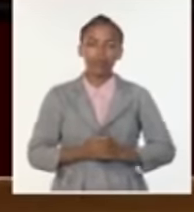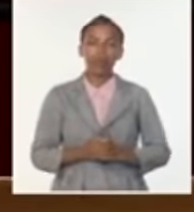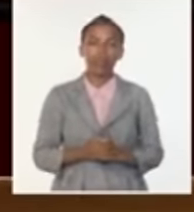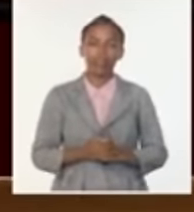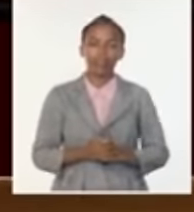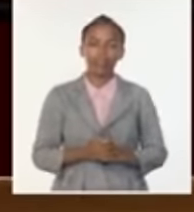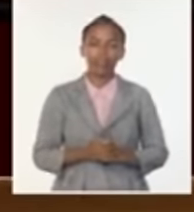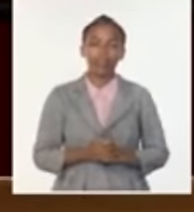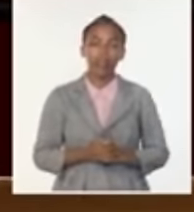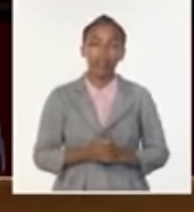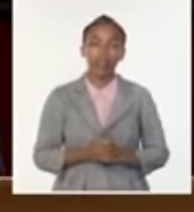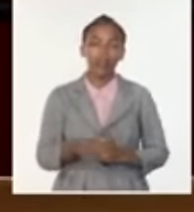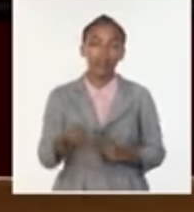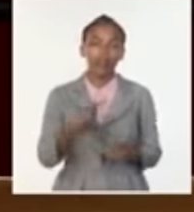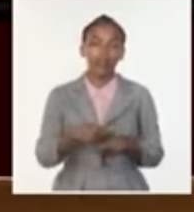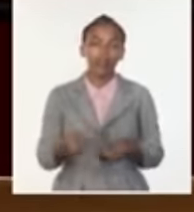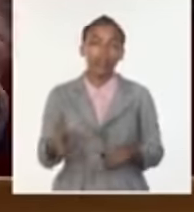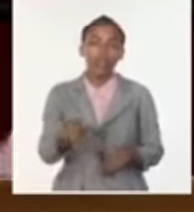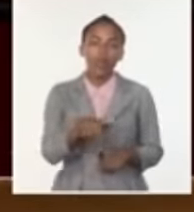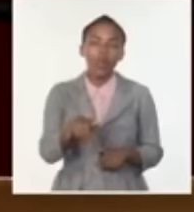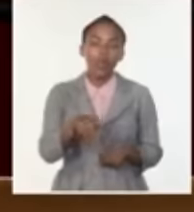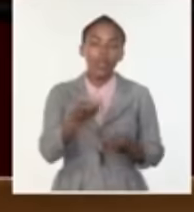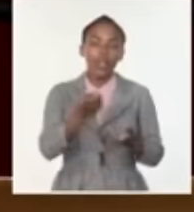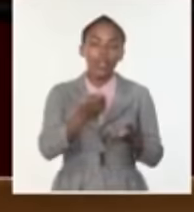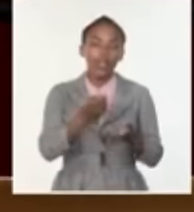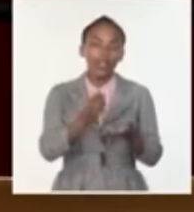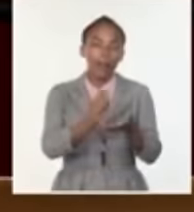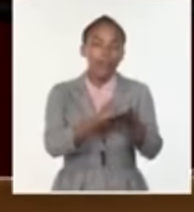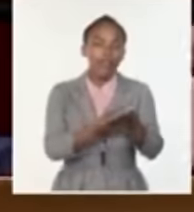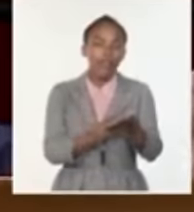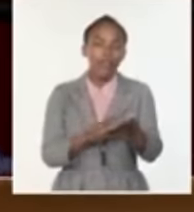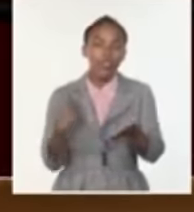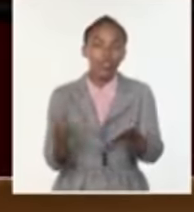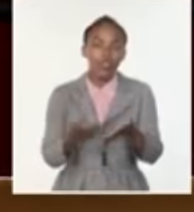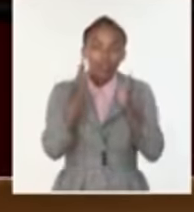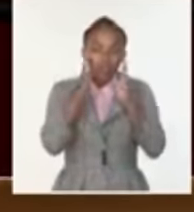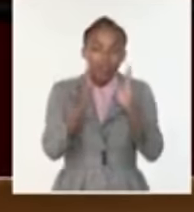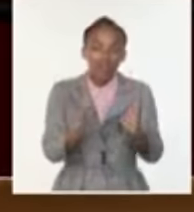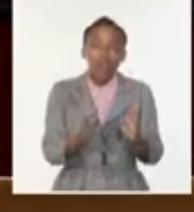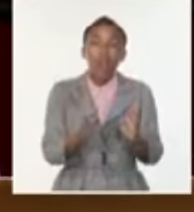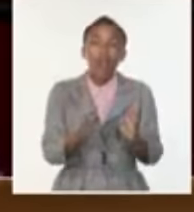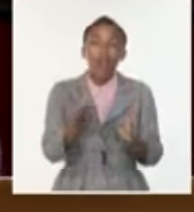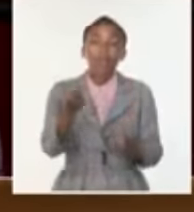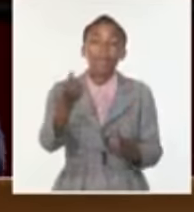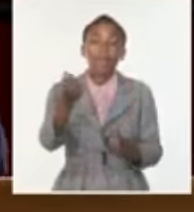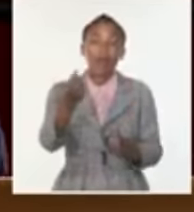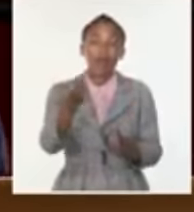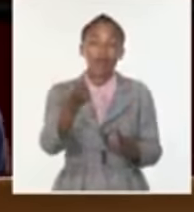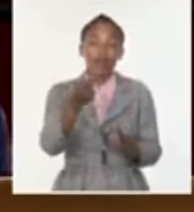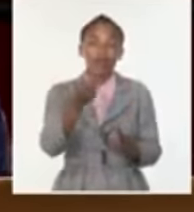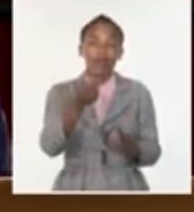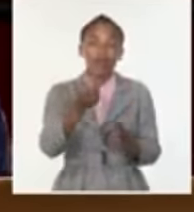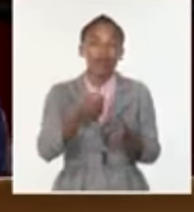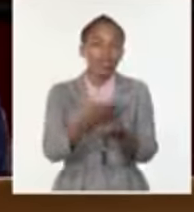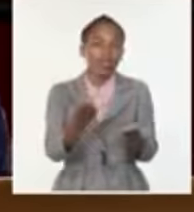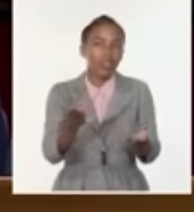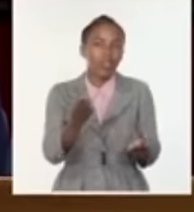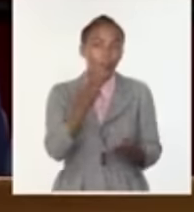Tenemos también que fijar desde la planificación cuáles son los límites de los presupuestos que se van a destinar a esta relación.